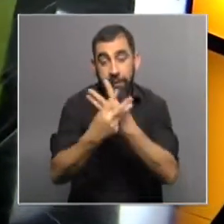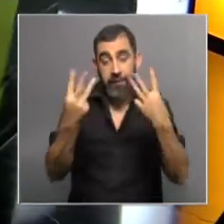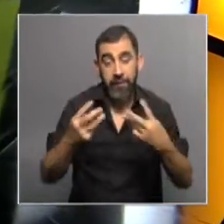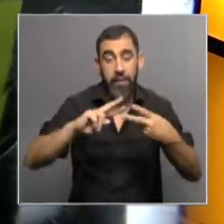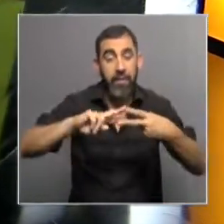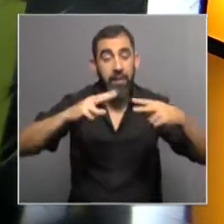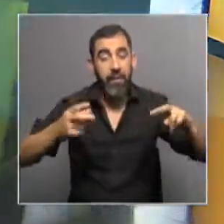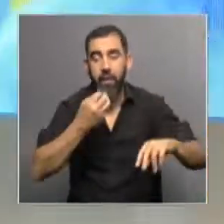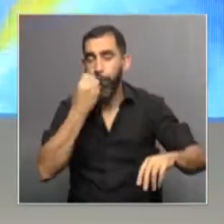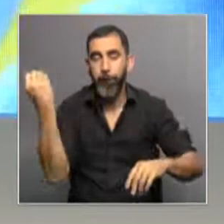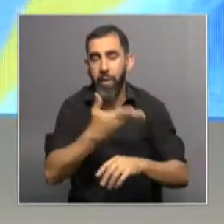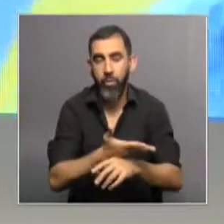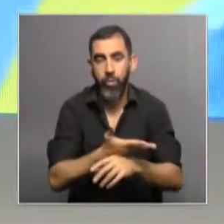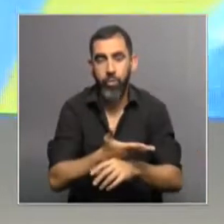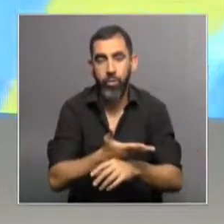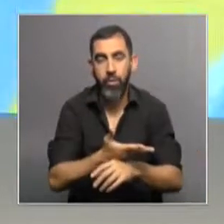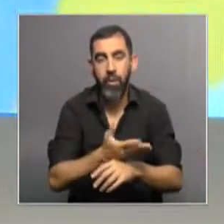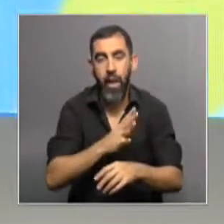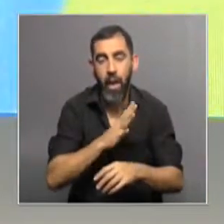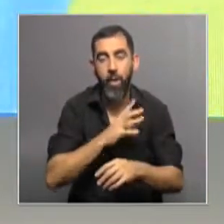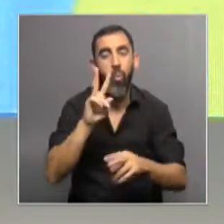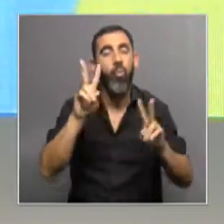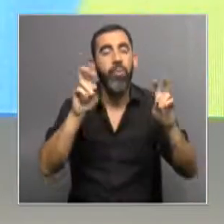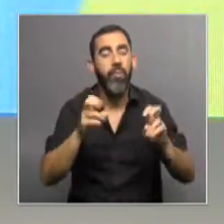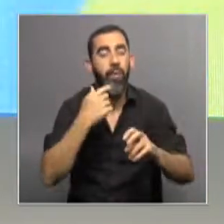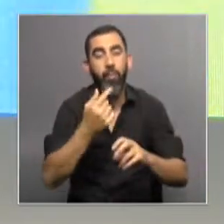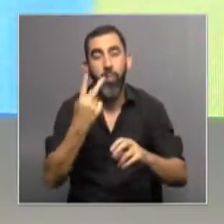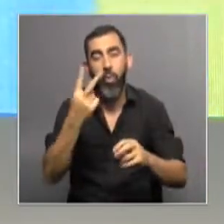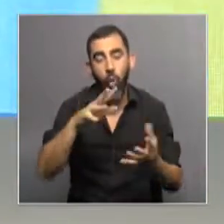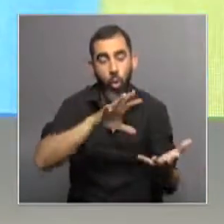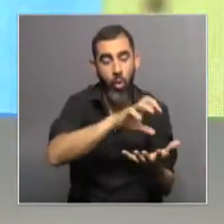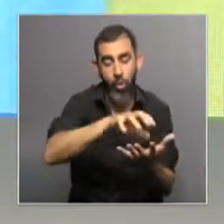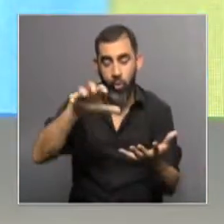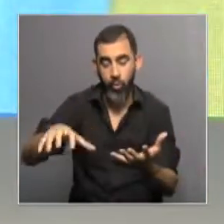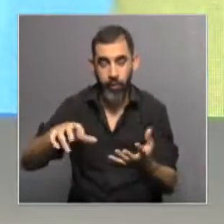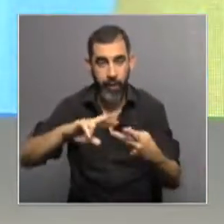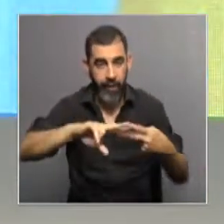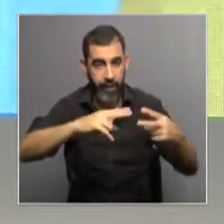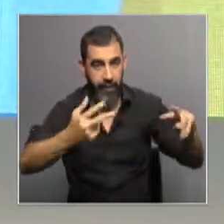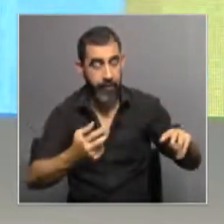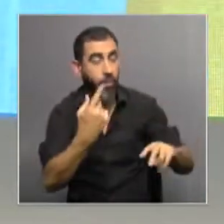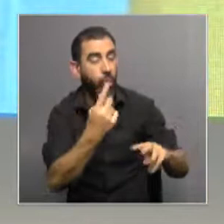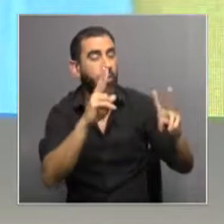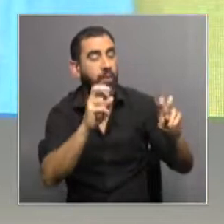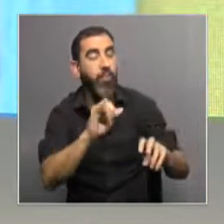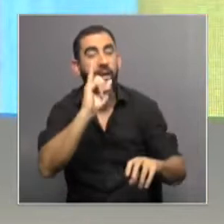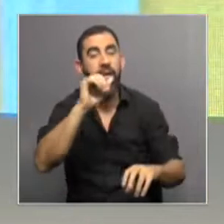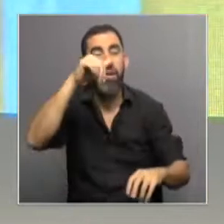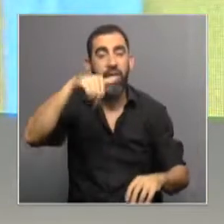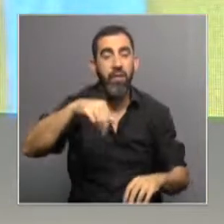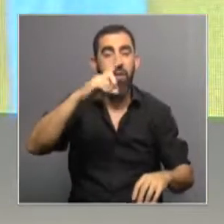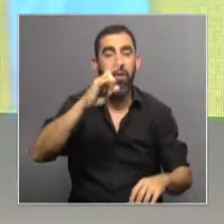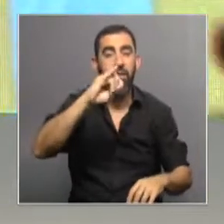genética, lo ideal siempre es que debería haber un caso índice. Como que serían como dos áreas de la genética, ¿verdad? El caso índice, que hay un